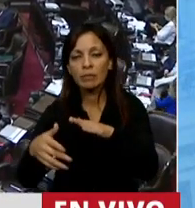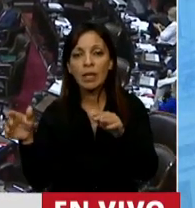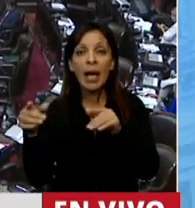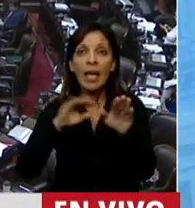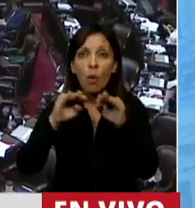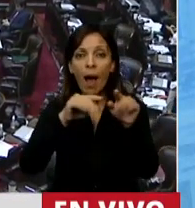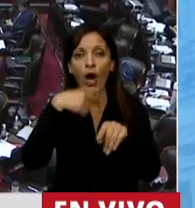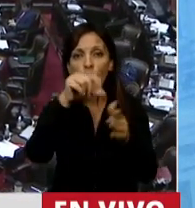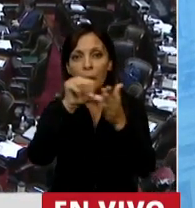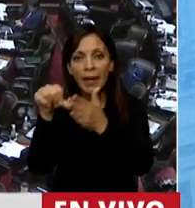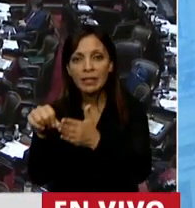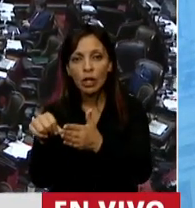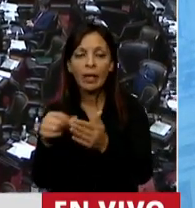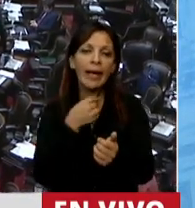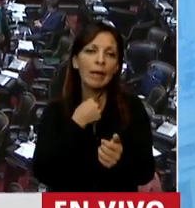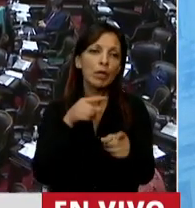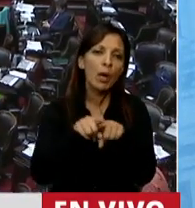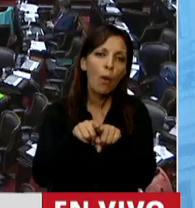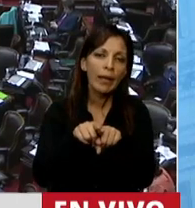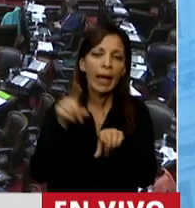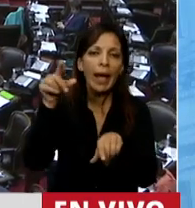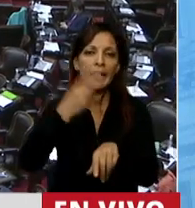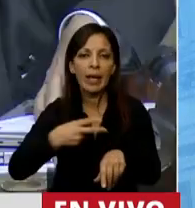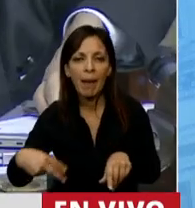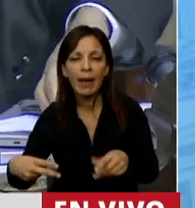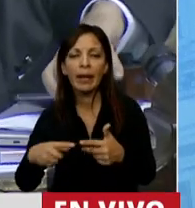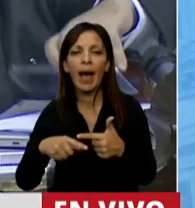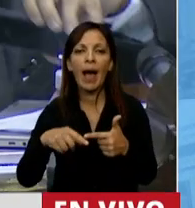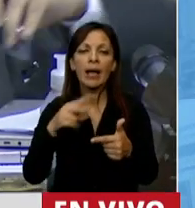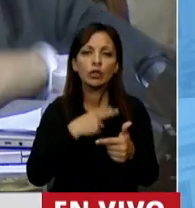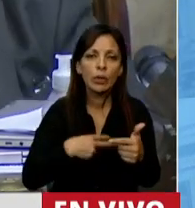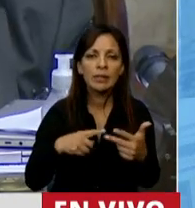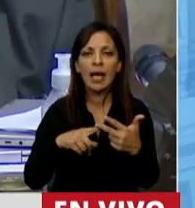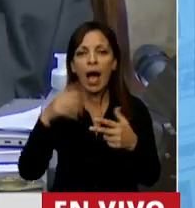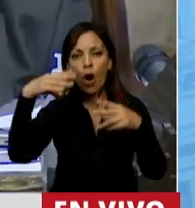dicho, nos queremos ver cómo se ve Dinamarca, cómo se ve Suiza, cómo se ve